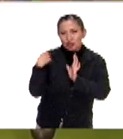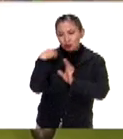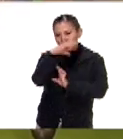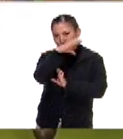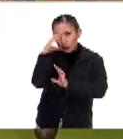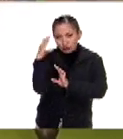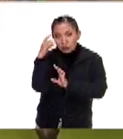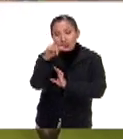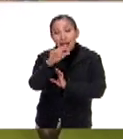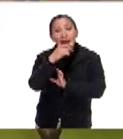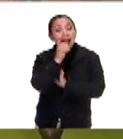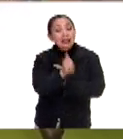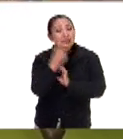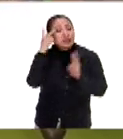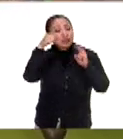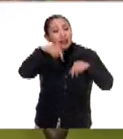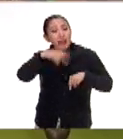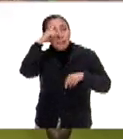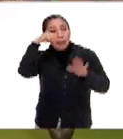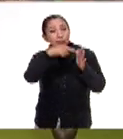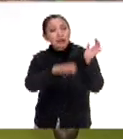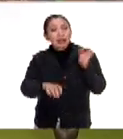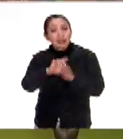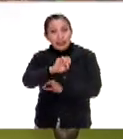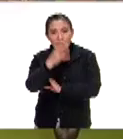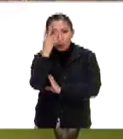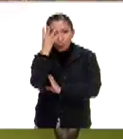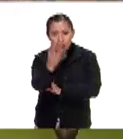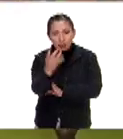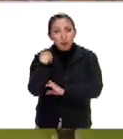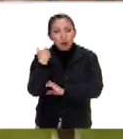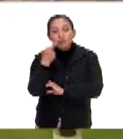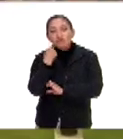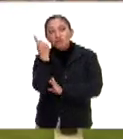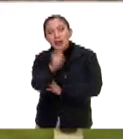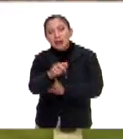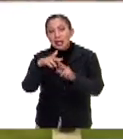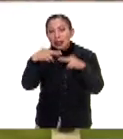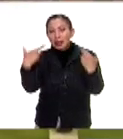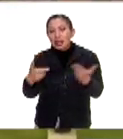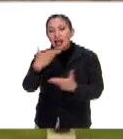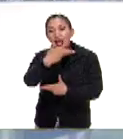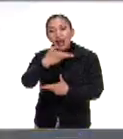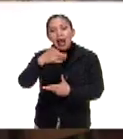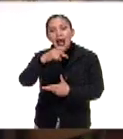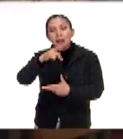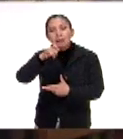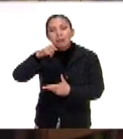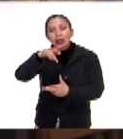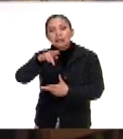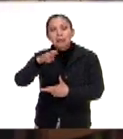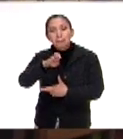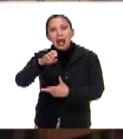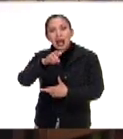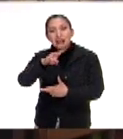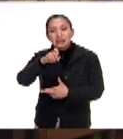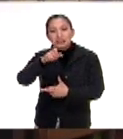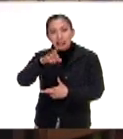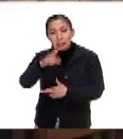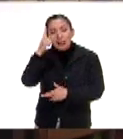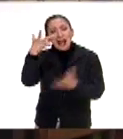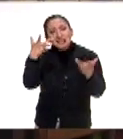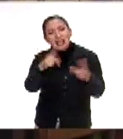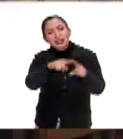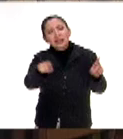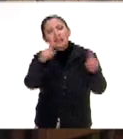piezas. El artista visitó México en 1934 por encomienda de la revista Harper's Bazaar para realizar